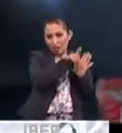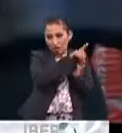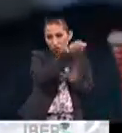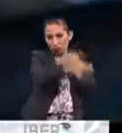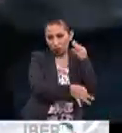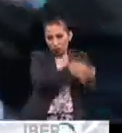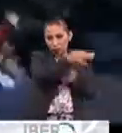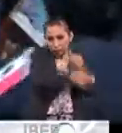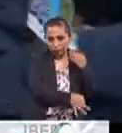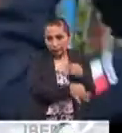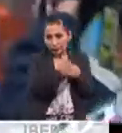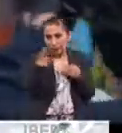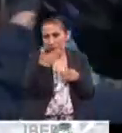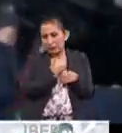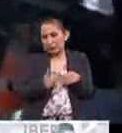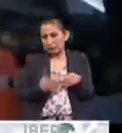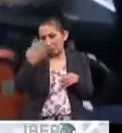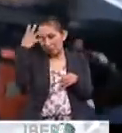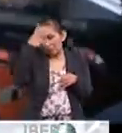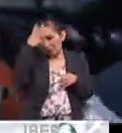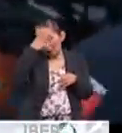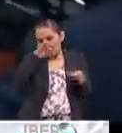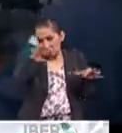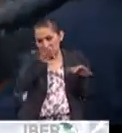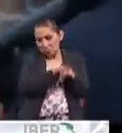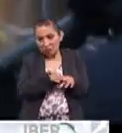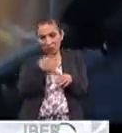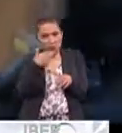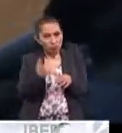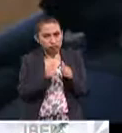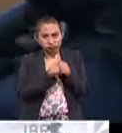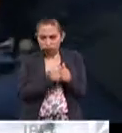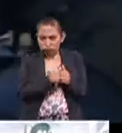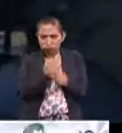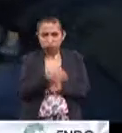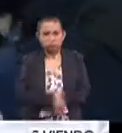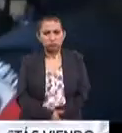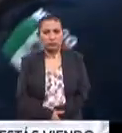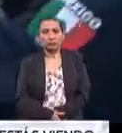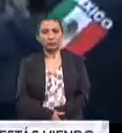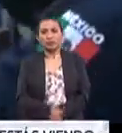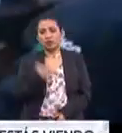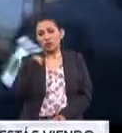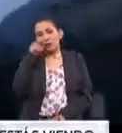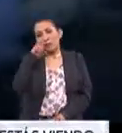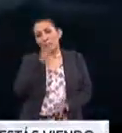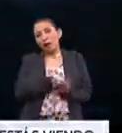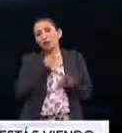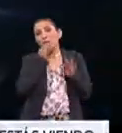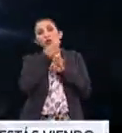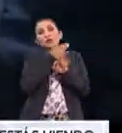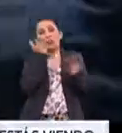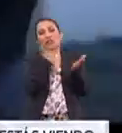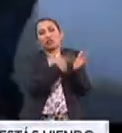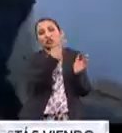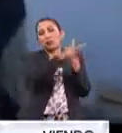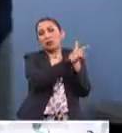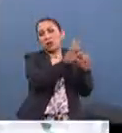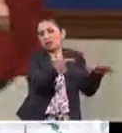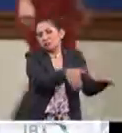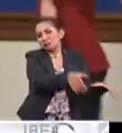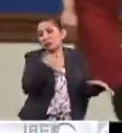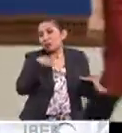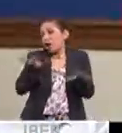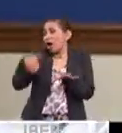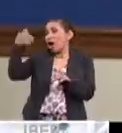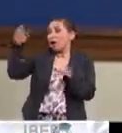de Justicia, y el propio presidente de los Estados Unidos, que habían estado muy tensas recientemente. Yo lo veo más como un mensaje interno que como un mensaje